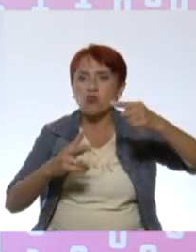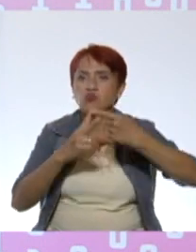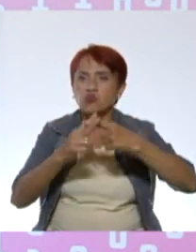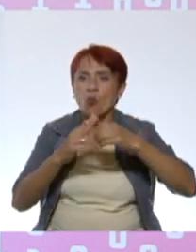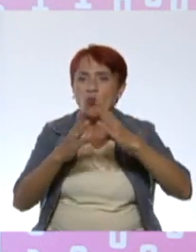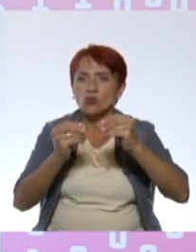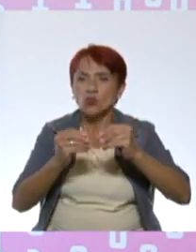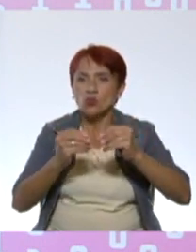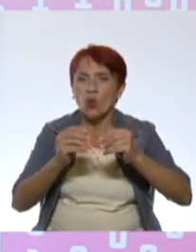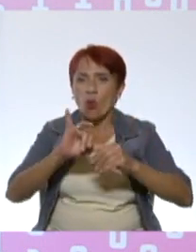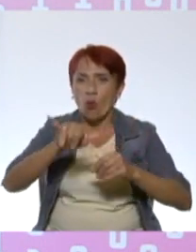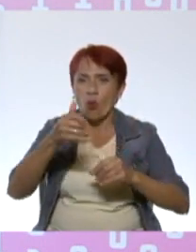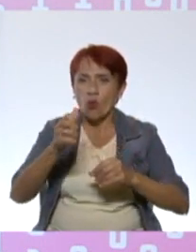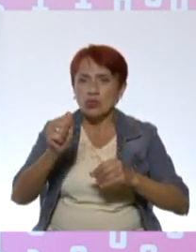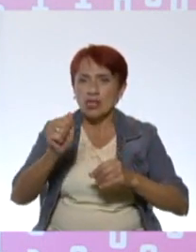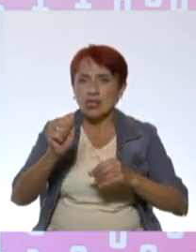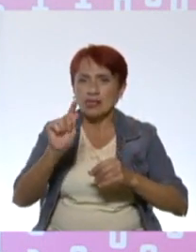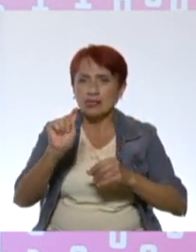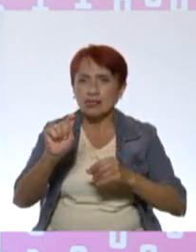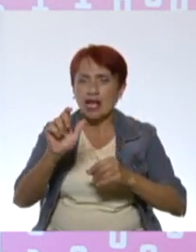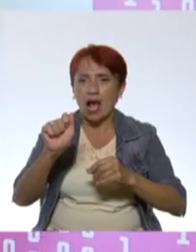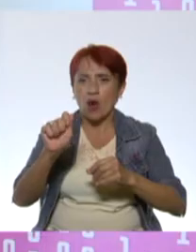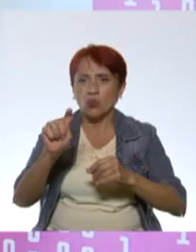la herramienta JClick Autor.